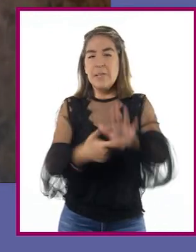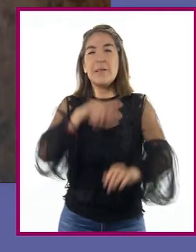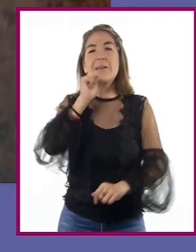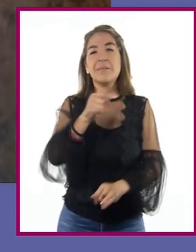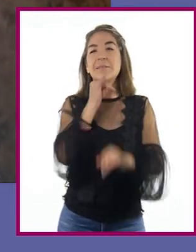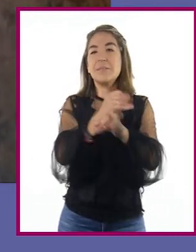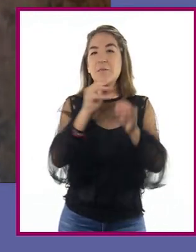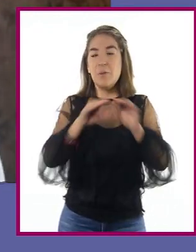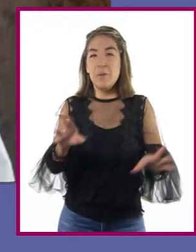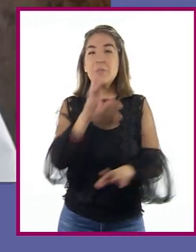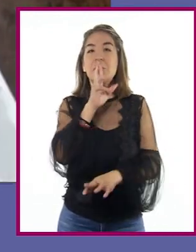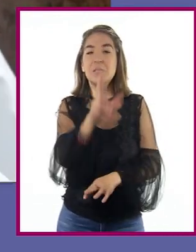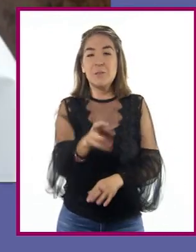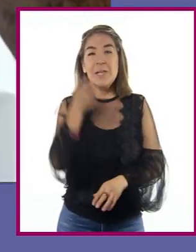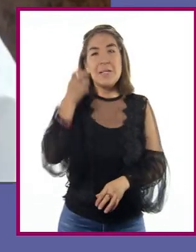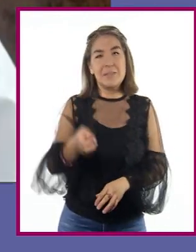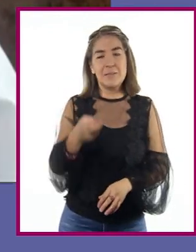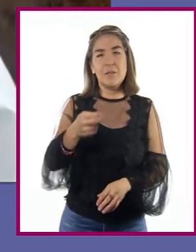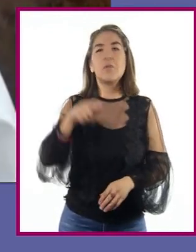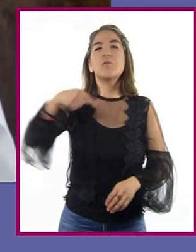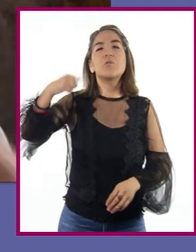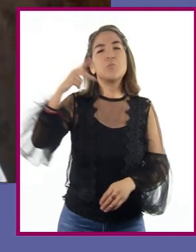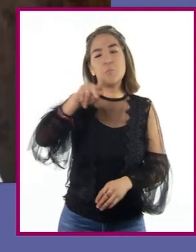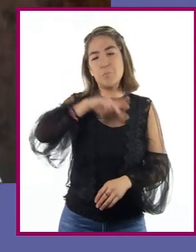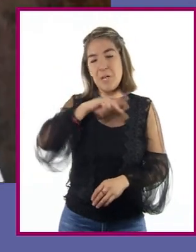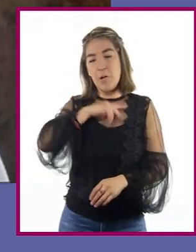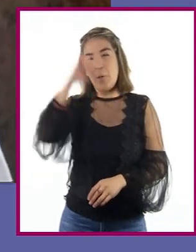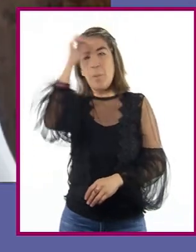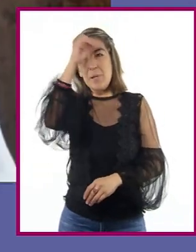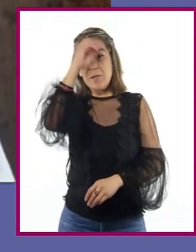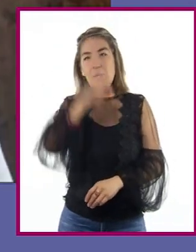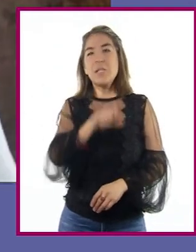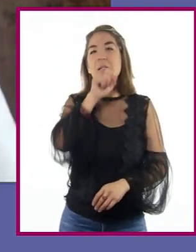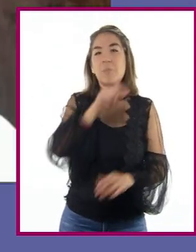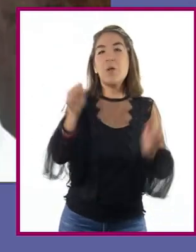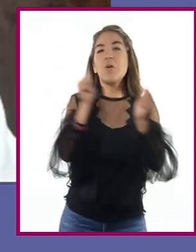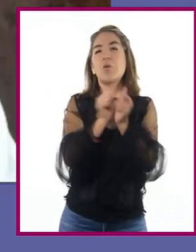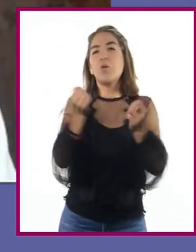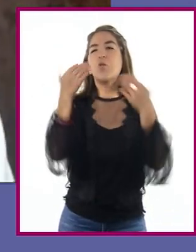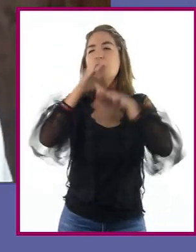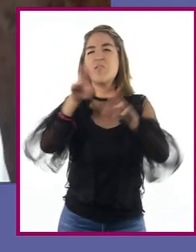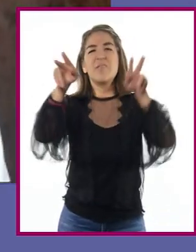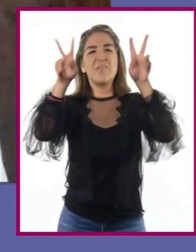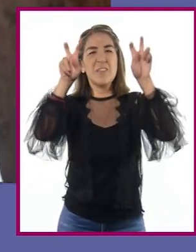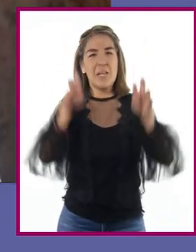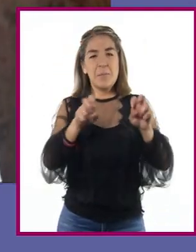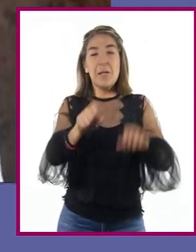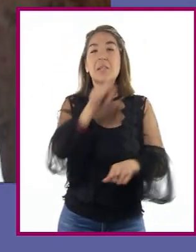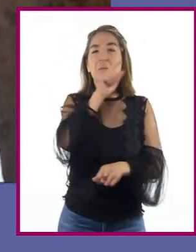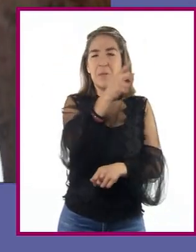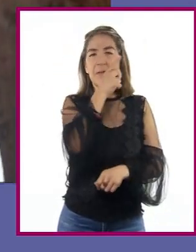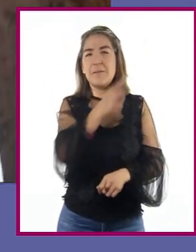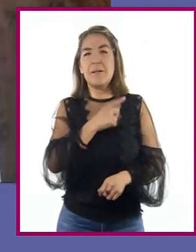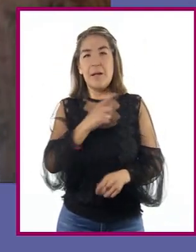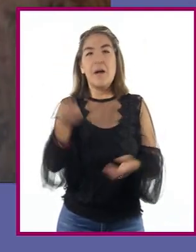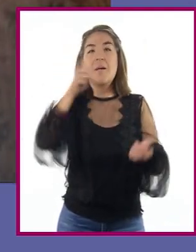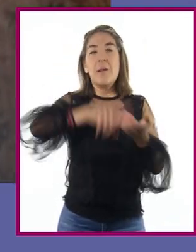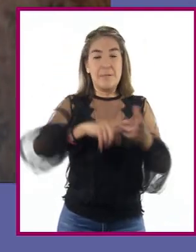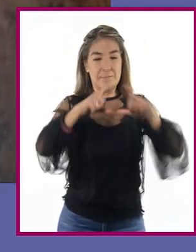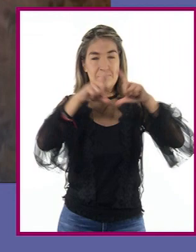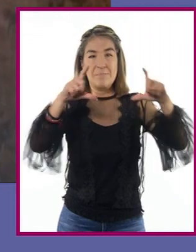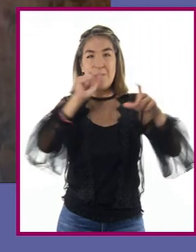los resultados de nuestra postura con respecto a un tema. Además nos dijo que subrayáramos